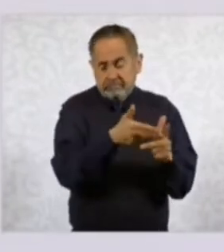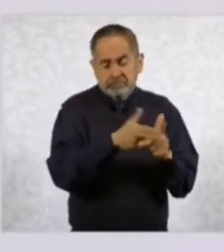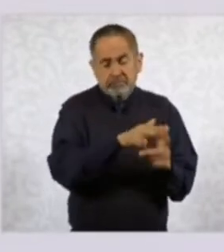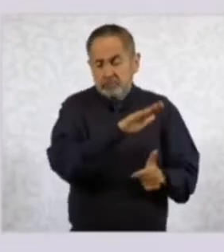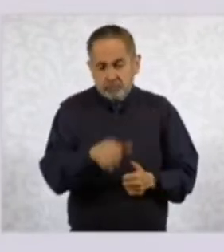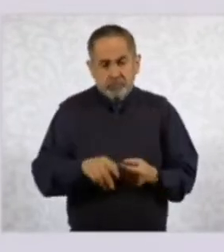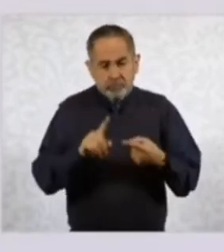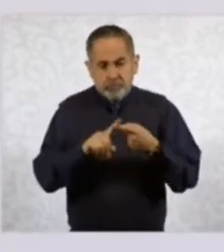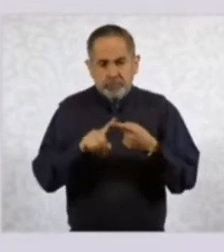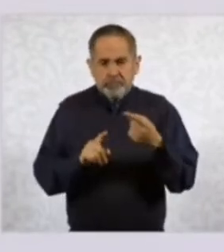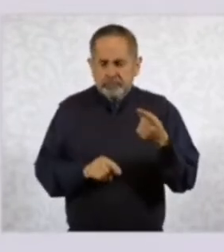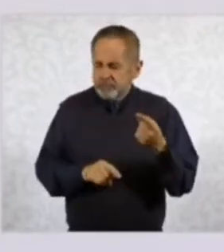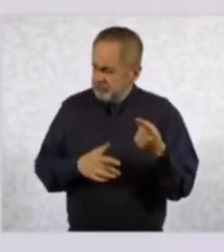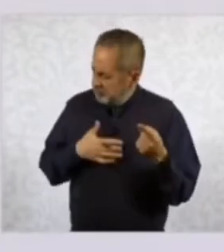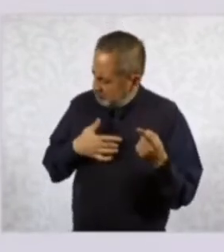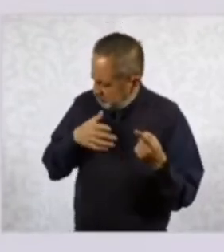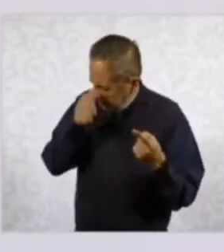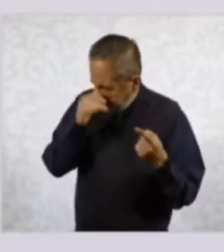Estaba